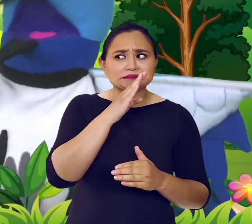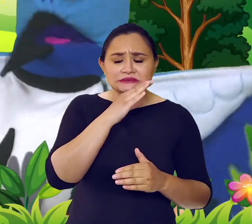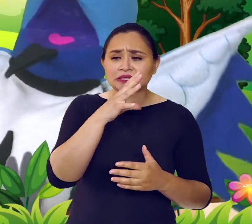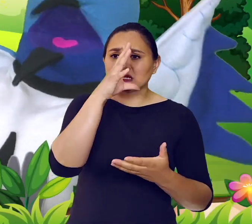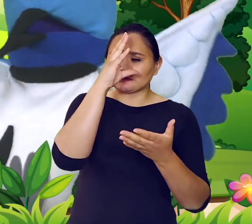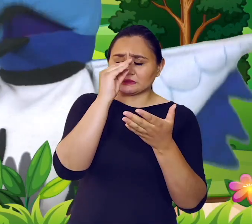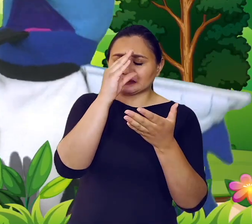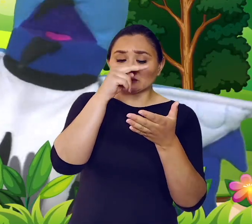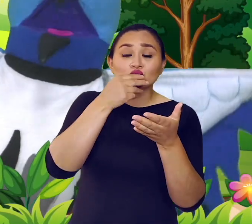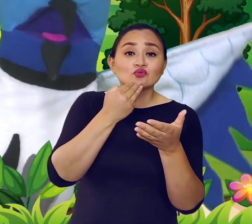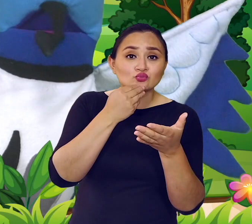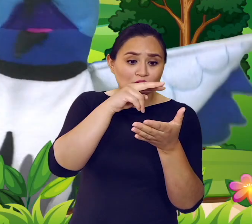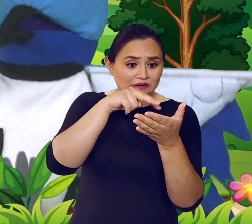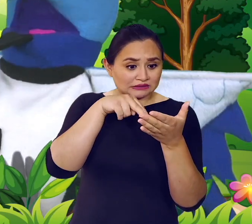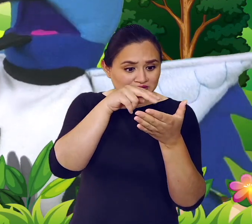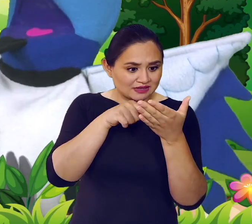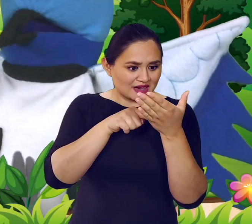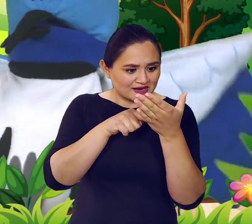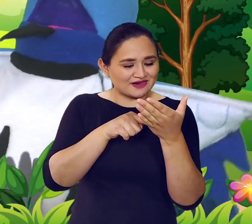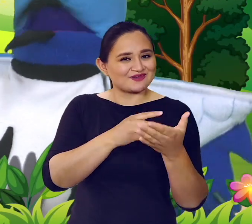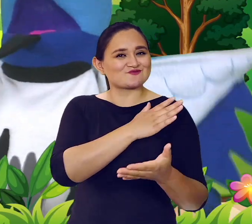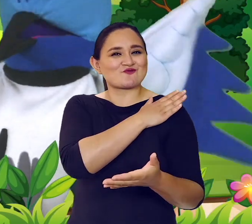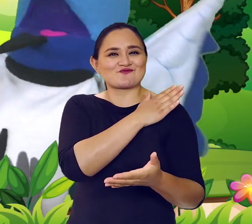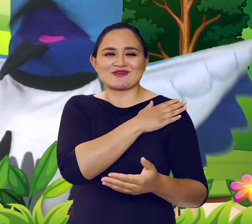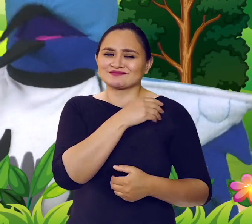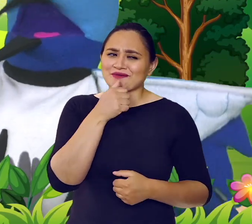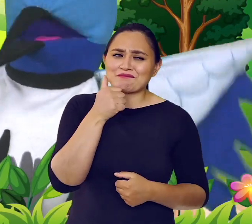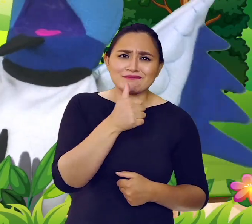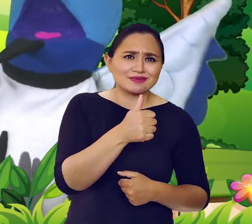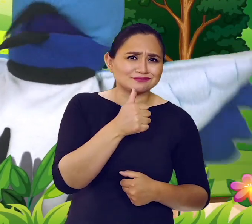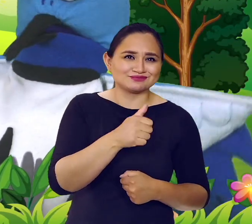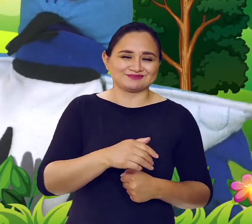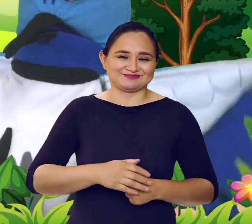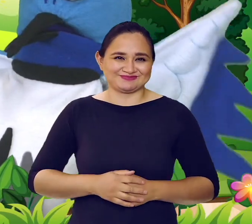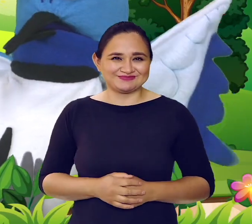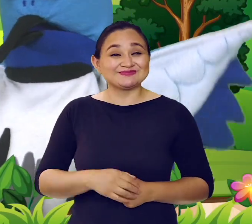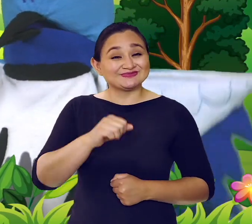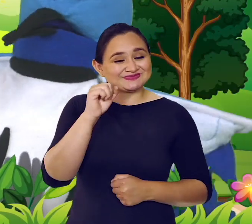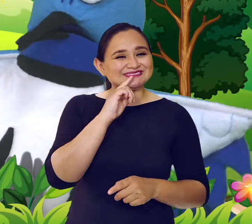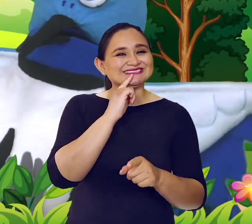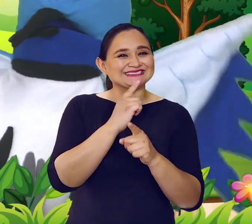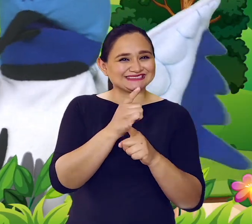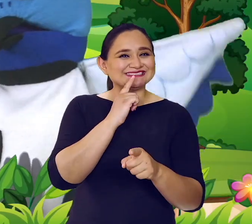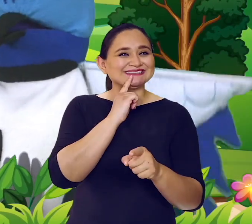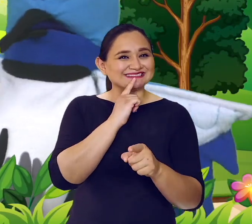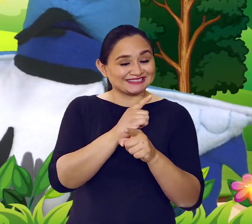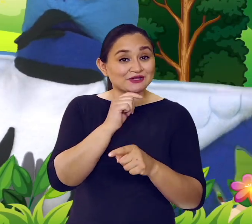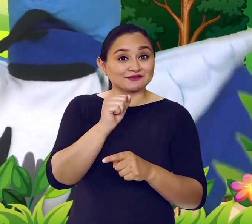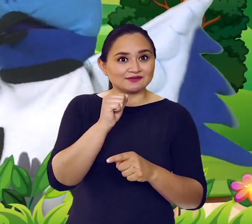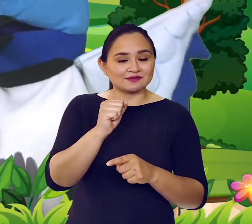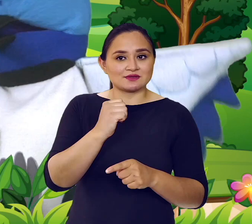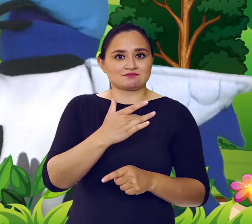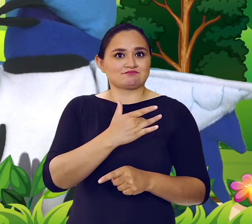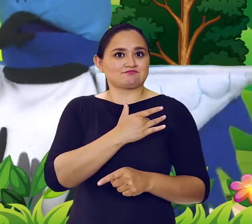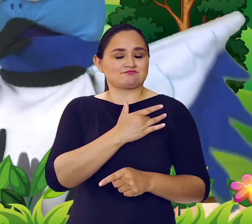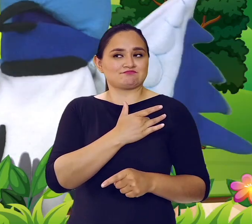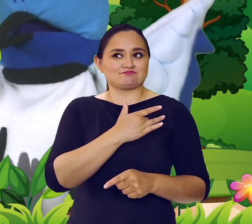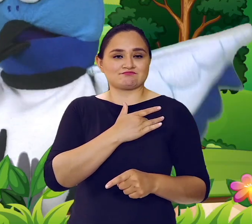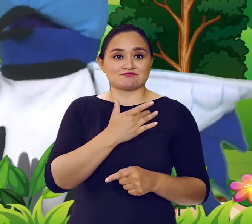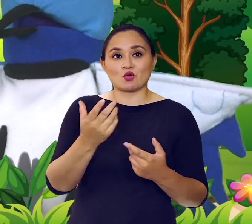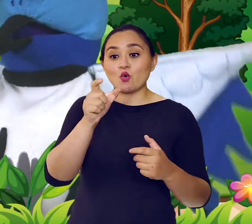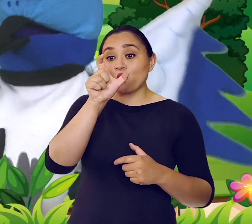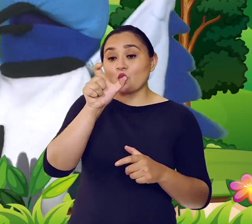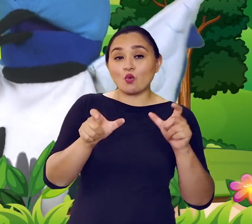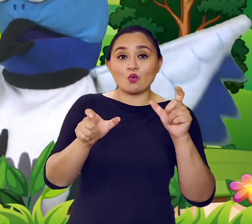libros le enseñaron a tener confianza en sí mismo. ¿Verdad, verdad? Él recuperó lo que